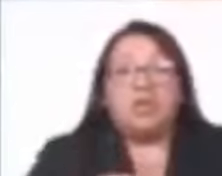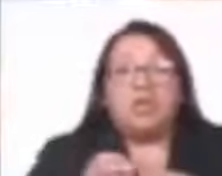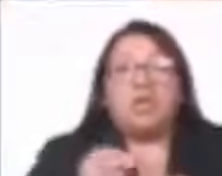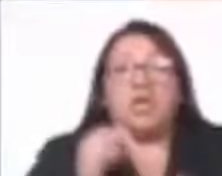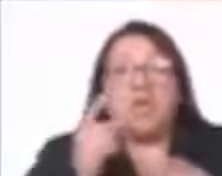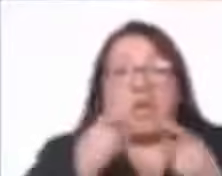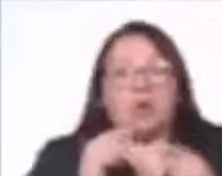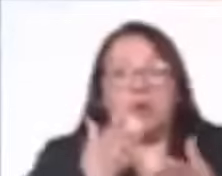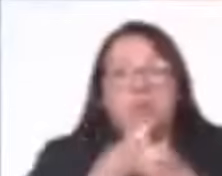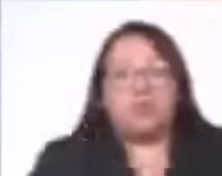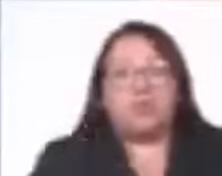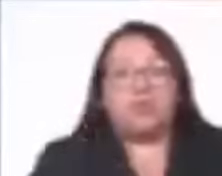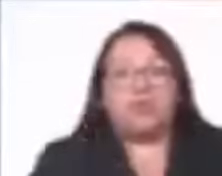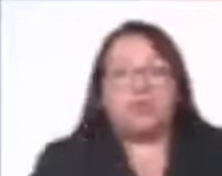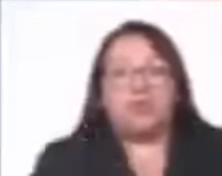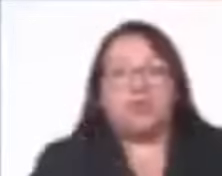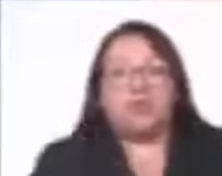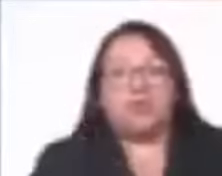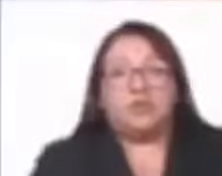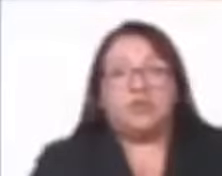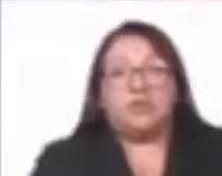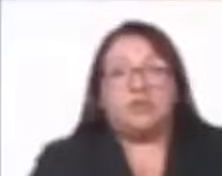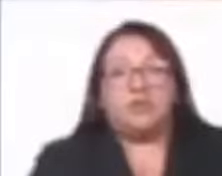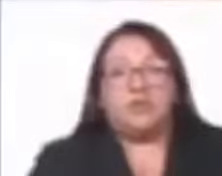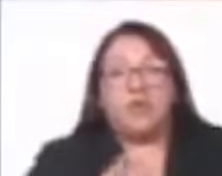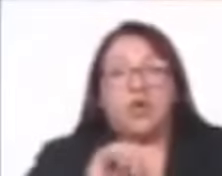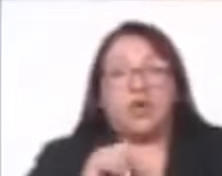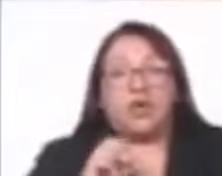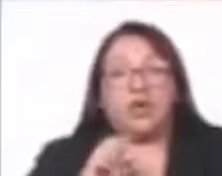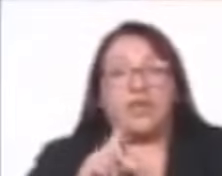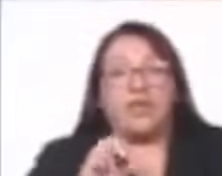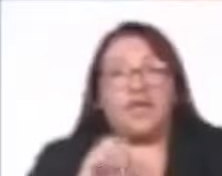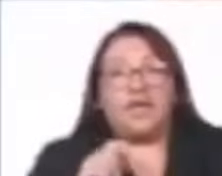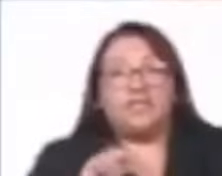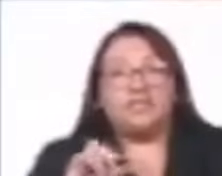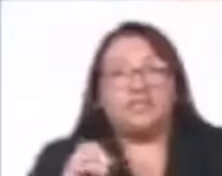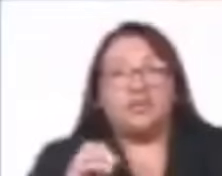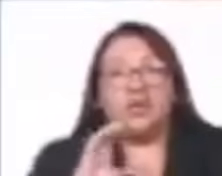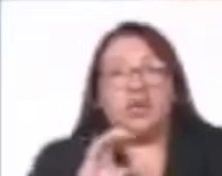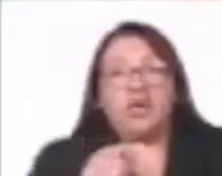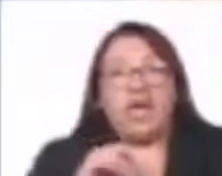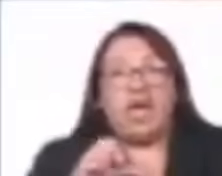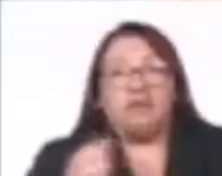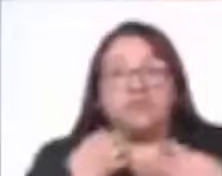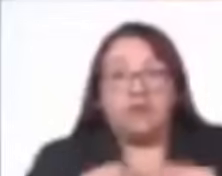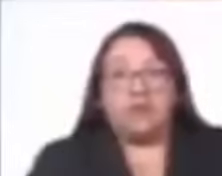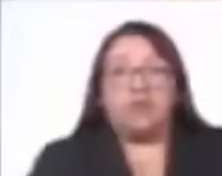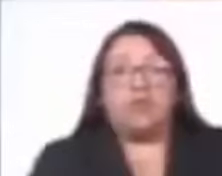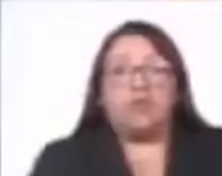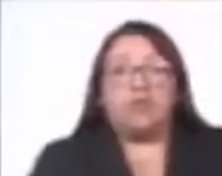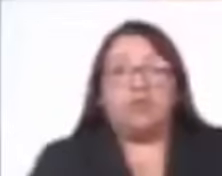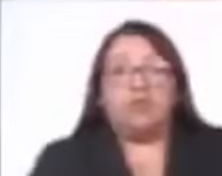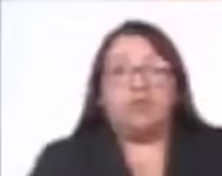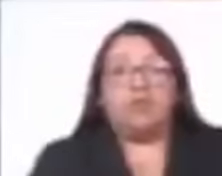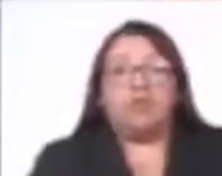de acuerdo al petitorio de los colegas congresistas. Mi nombre es Jorge del Castillo Gálvez, soy abogado